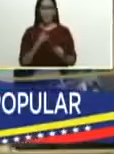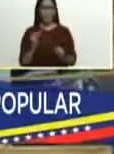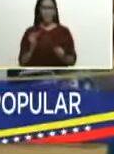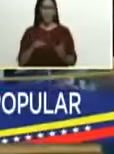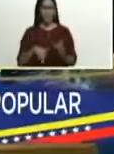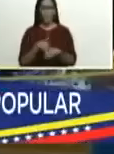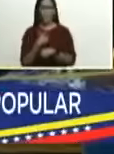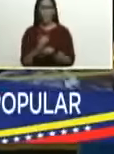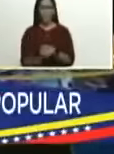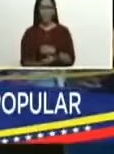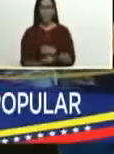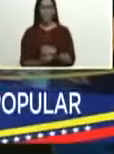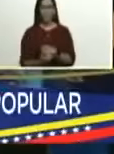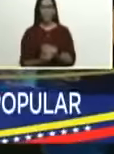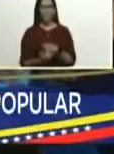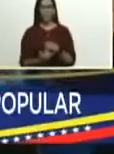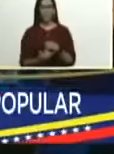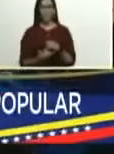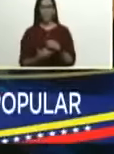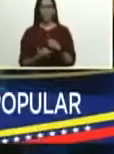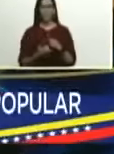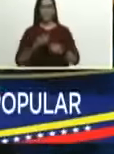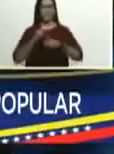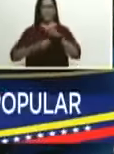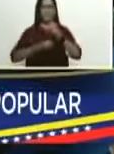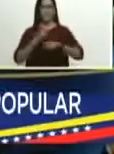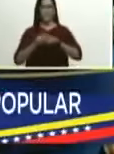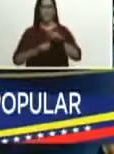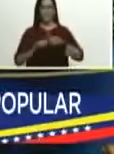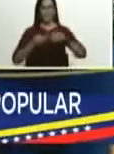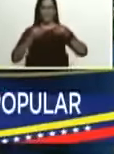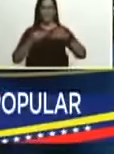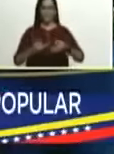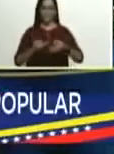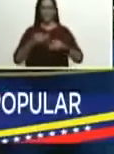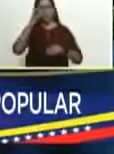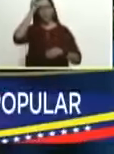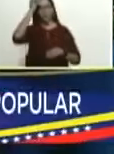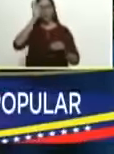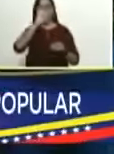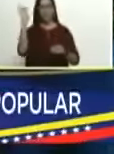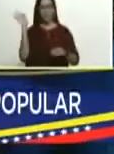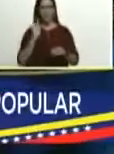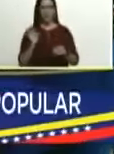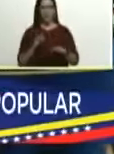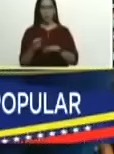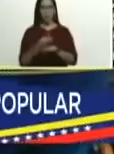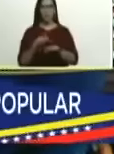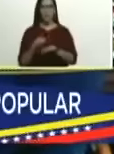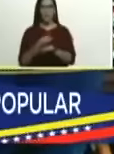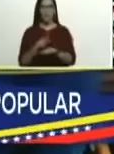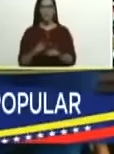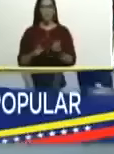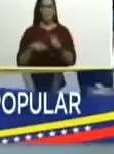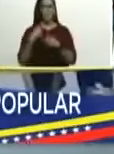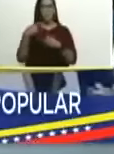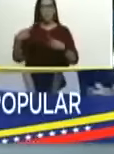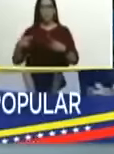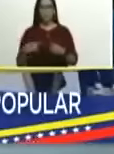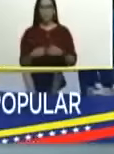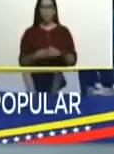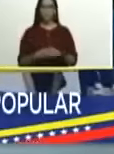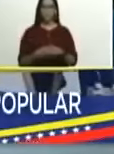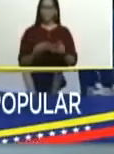proyecto que formalizó a través del Consejo Federal de Gobierno o a través de otro ente,